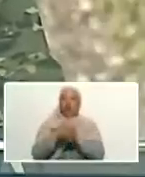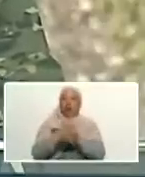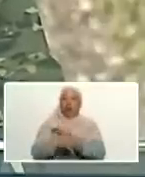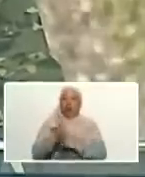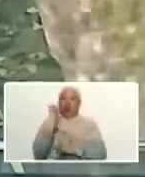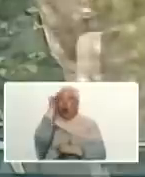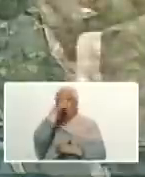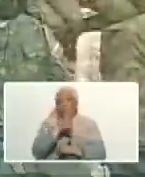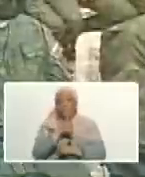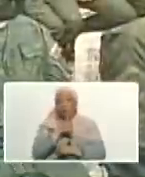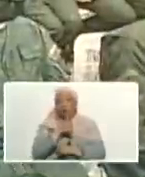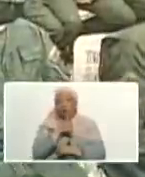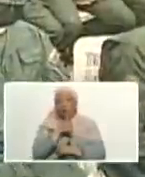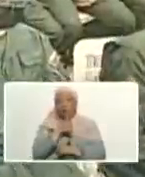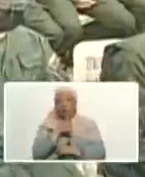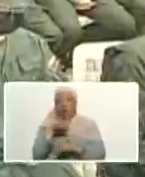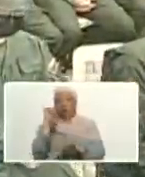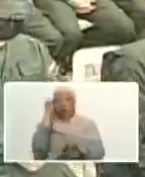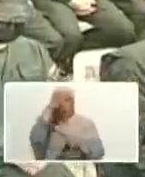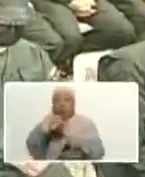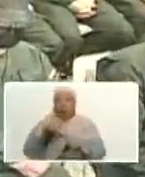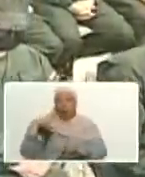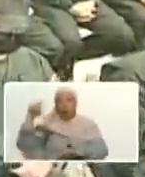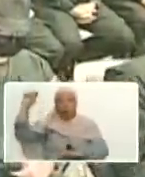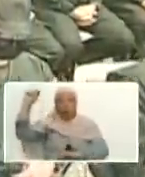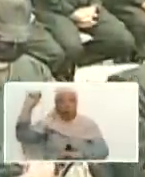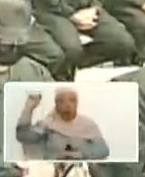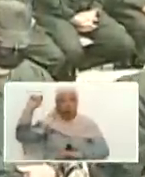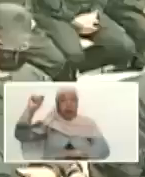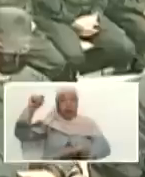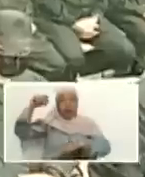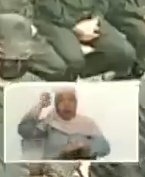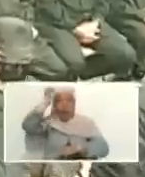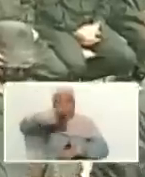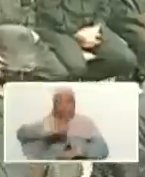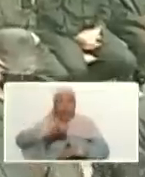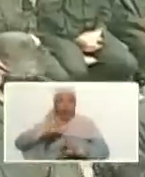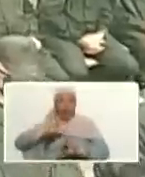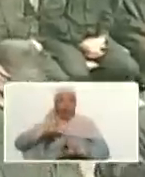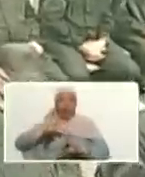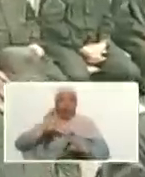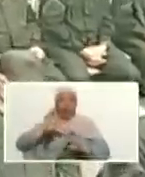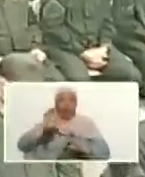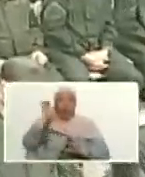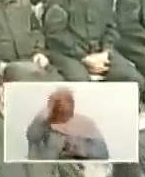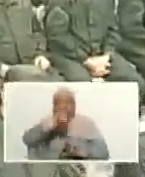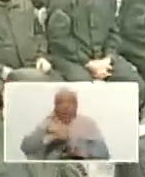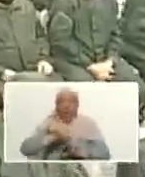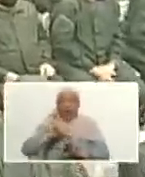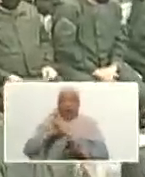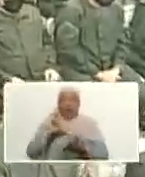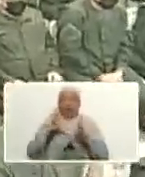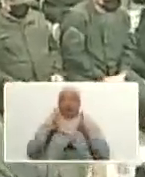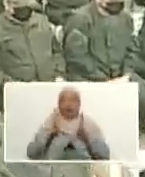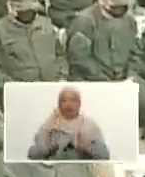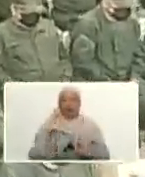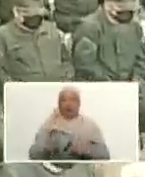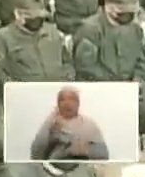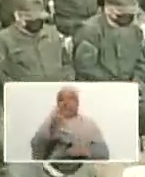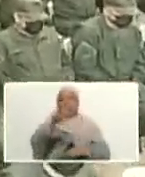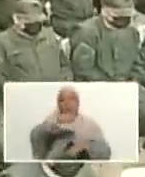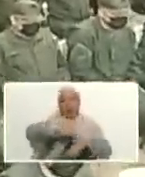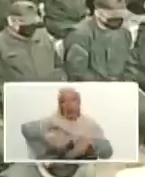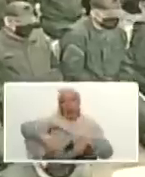¿Aguantamos? ¿Nos vamos? ¿Aguantamos? ¿Resistimos? Bueno, vamos a darle 3 horas aquí